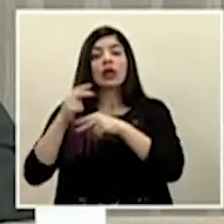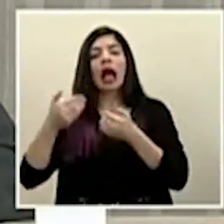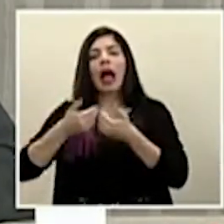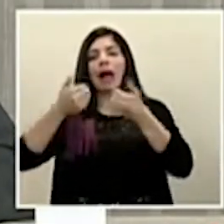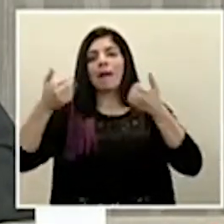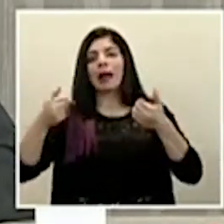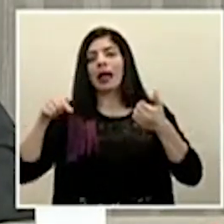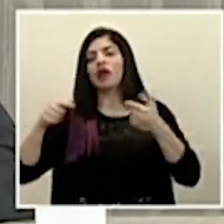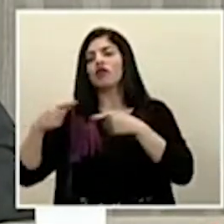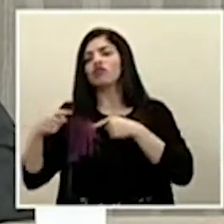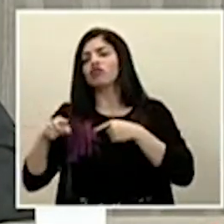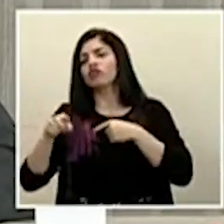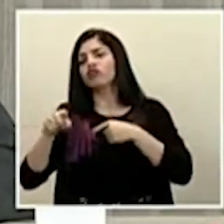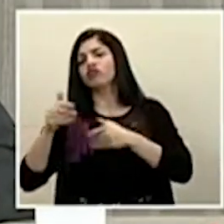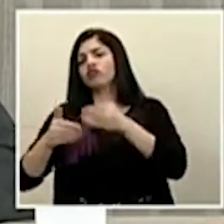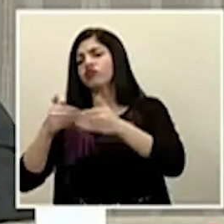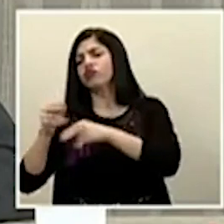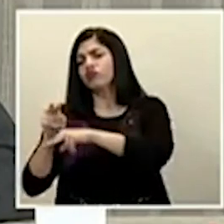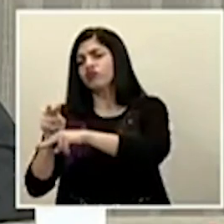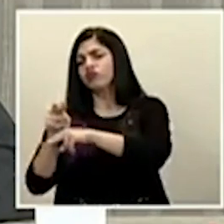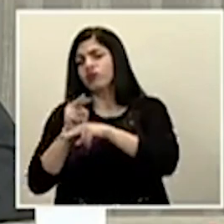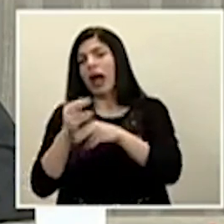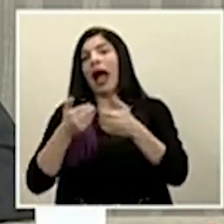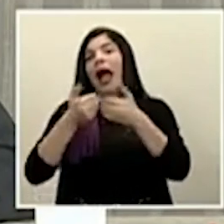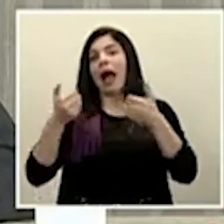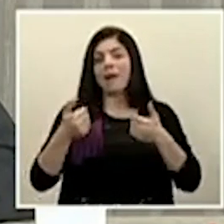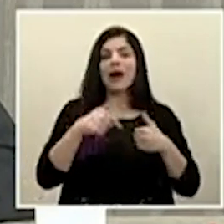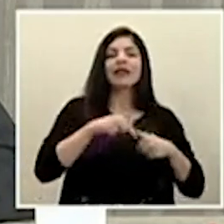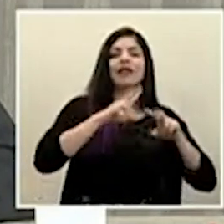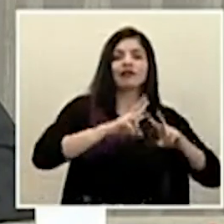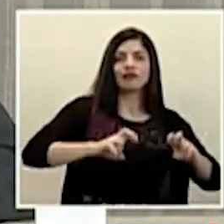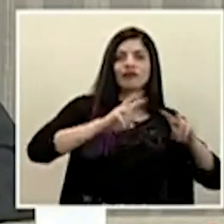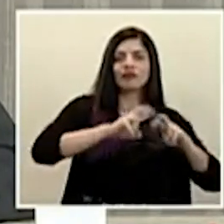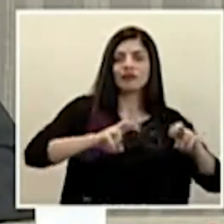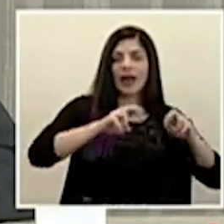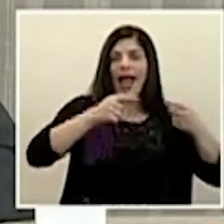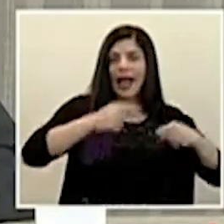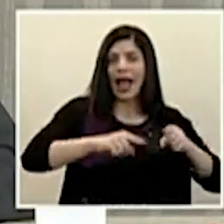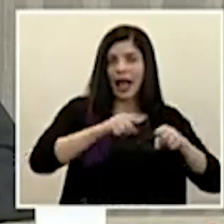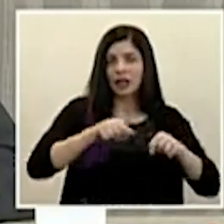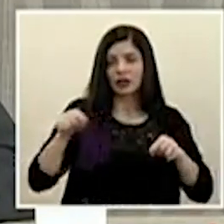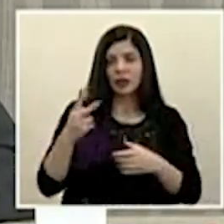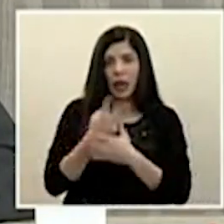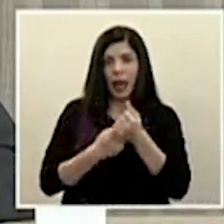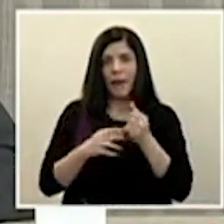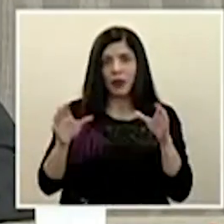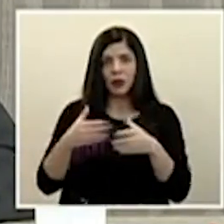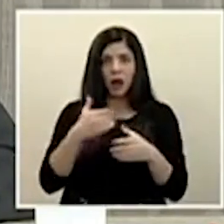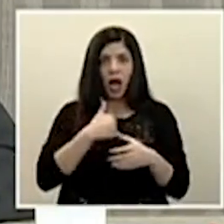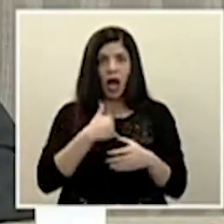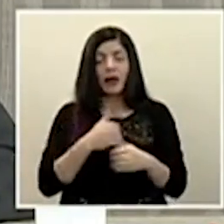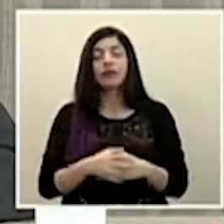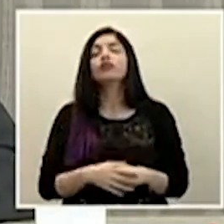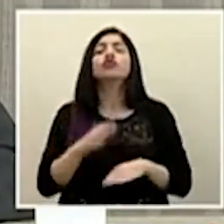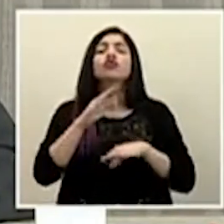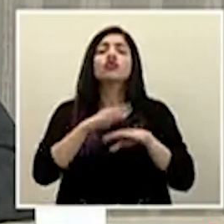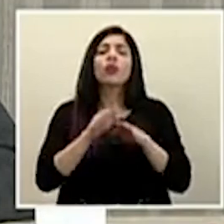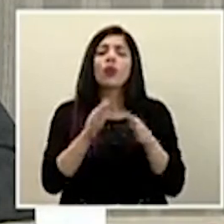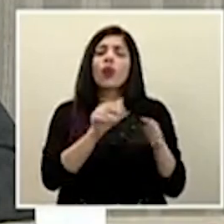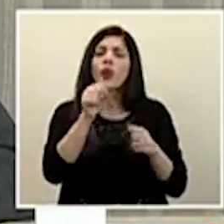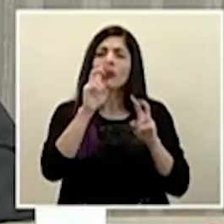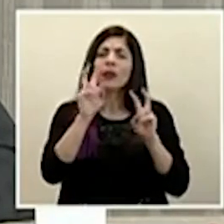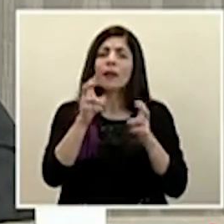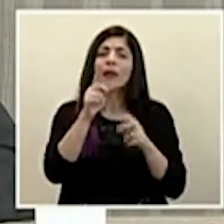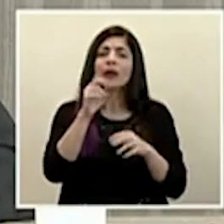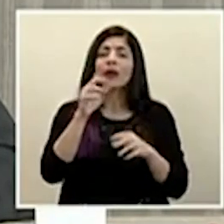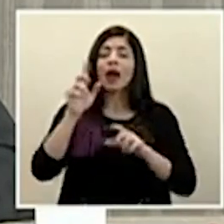una vigilancia complementaria a la que ya llevamos de la definición de caso. Con respecto a las restricciones de pruebas, recordemos